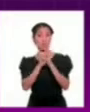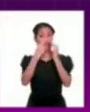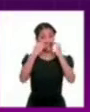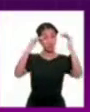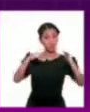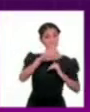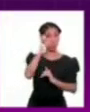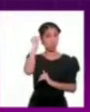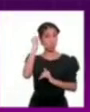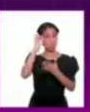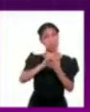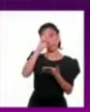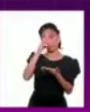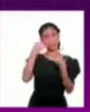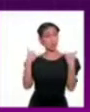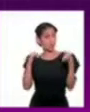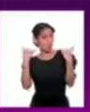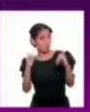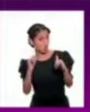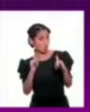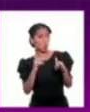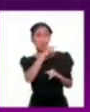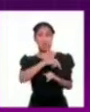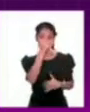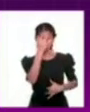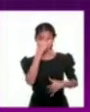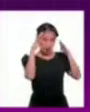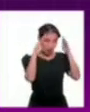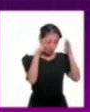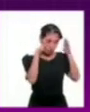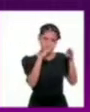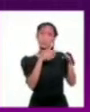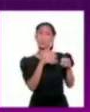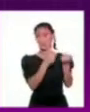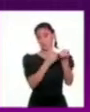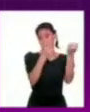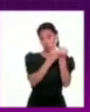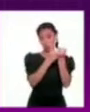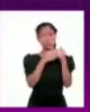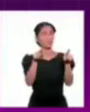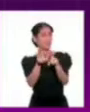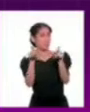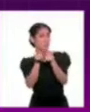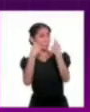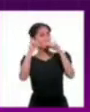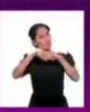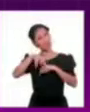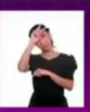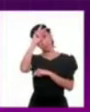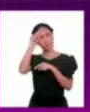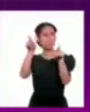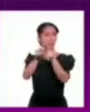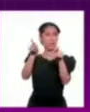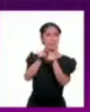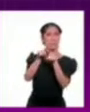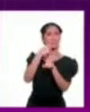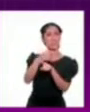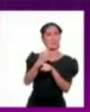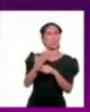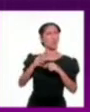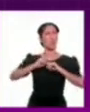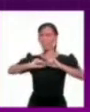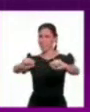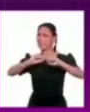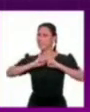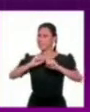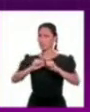educación, el juego, la atención de salud y a un entorno que lo apoye. Pero acá en el Perú también se garantiza el ejercicio de